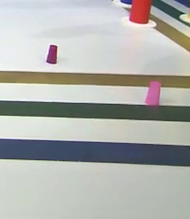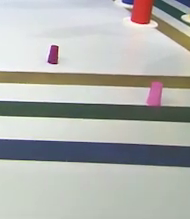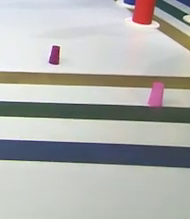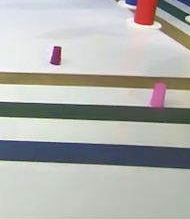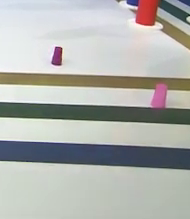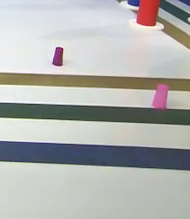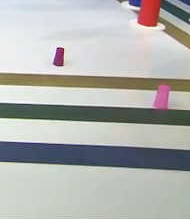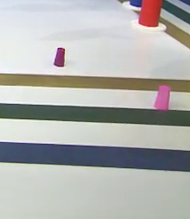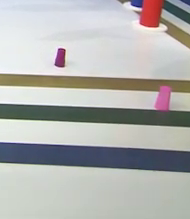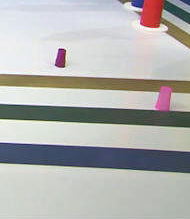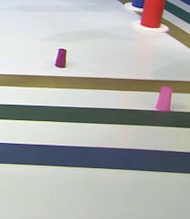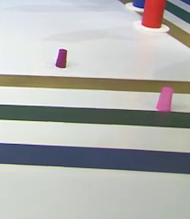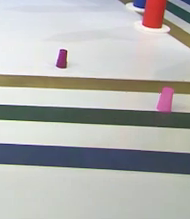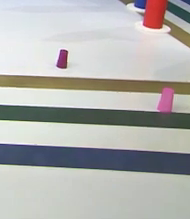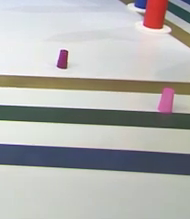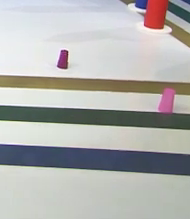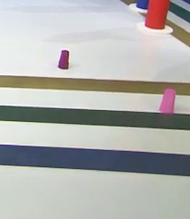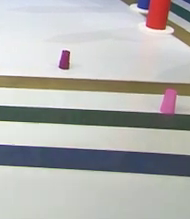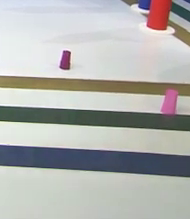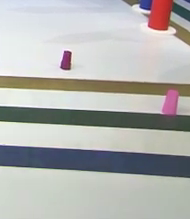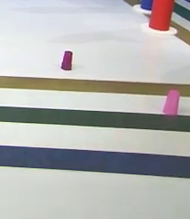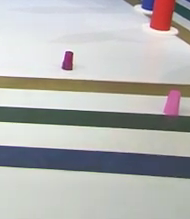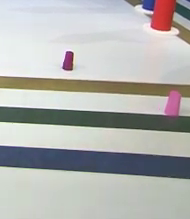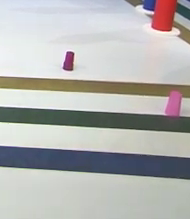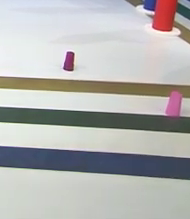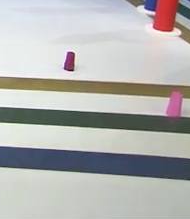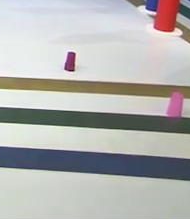si se puede si se puede